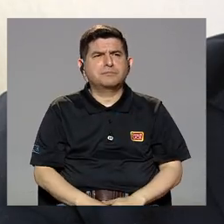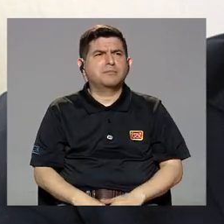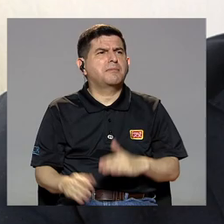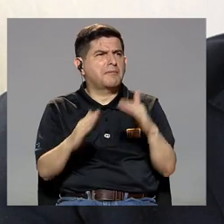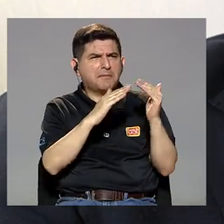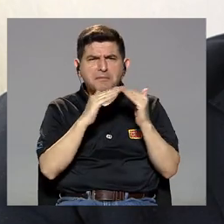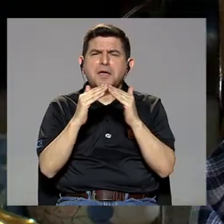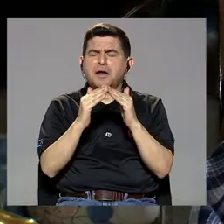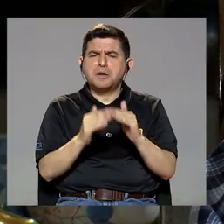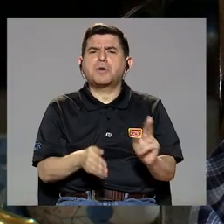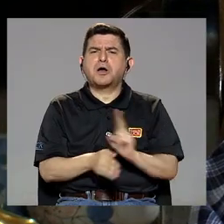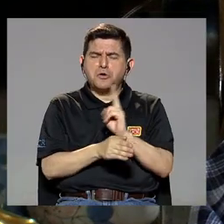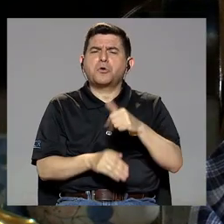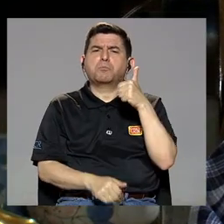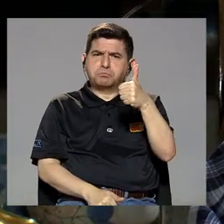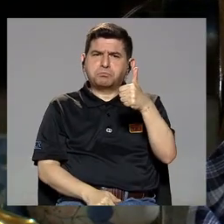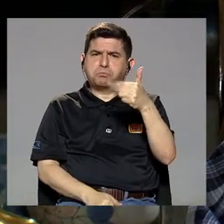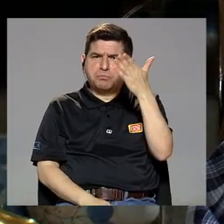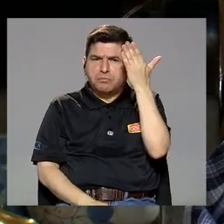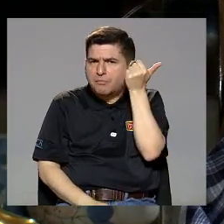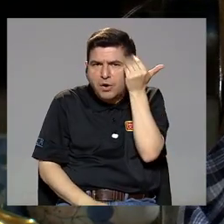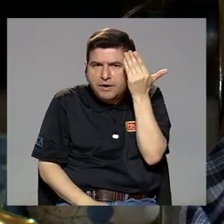muy útil porque